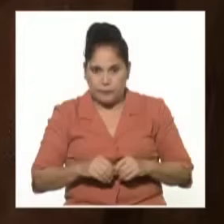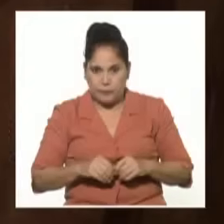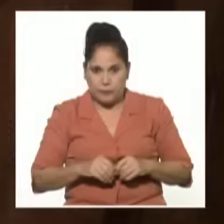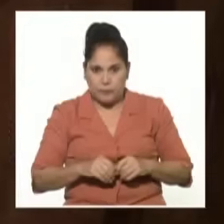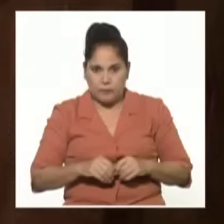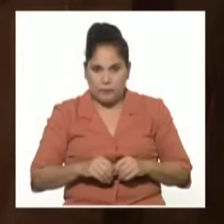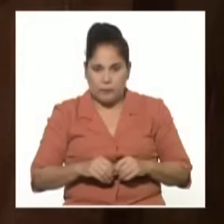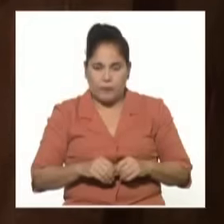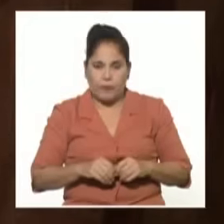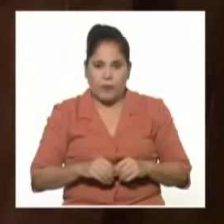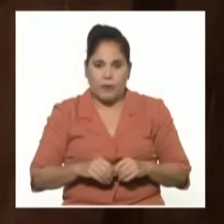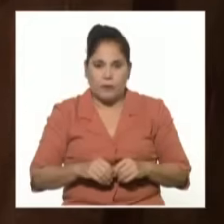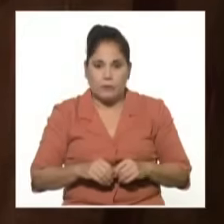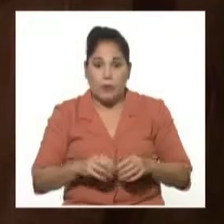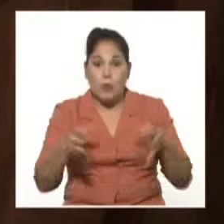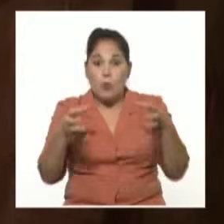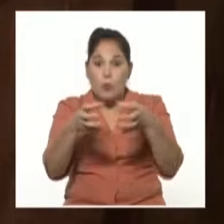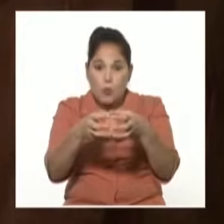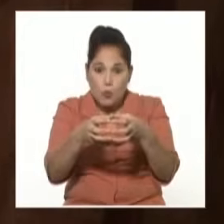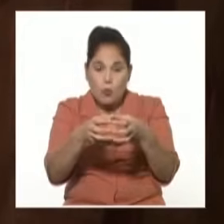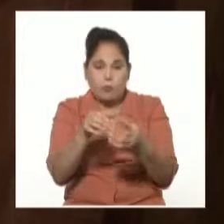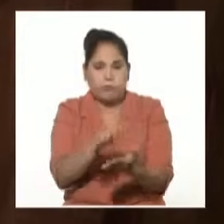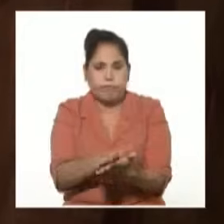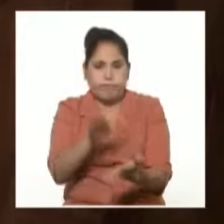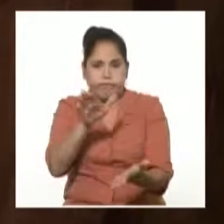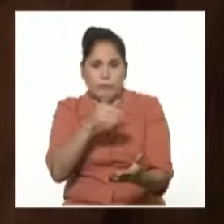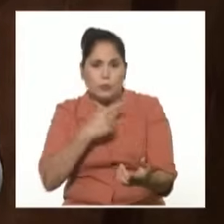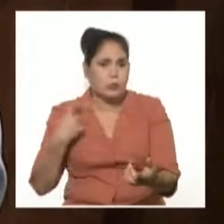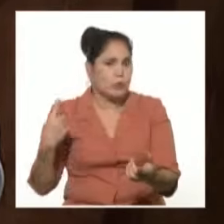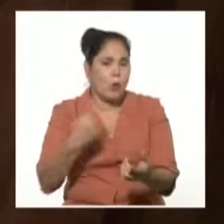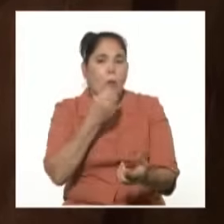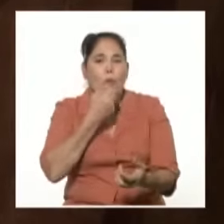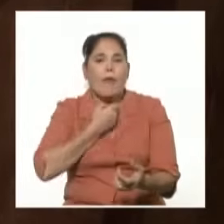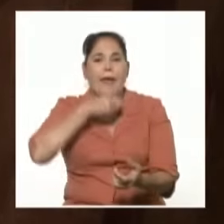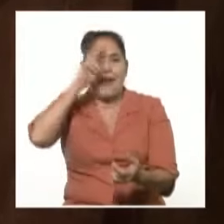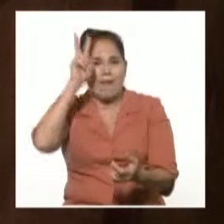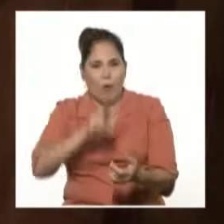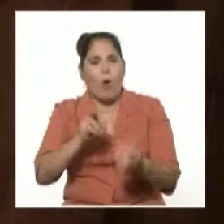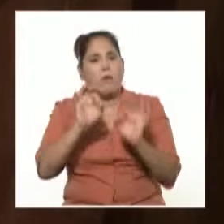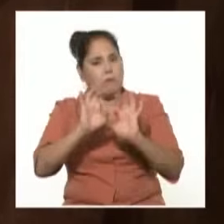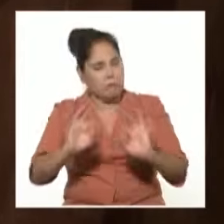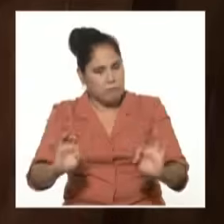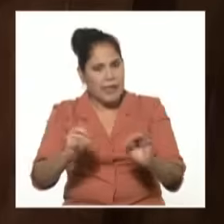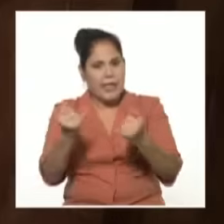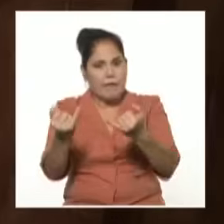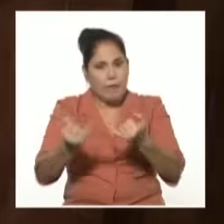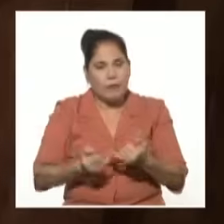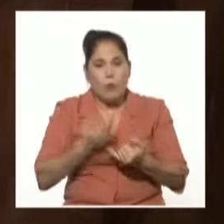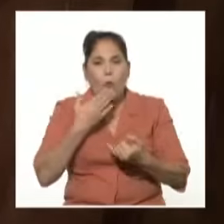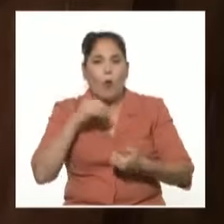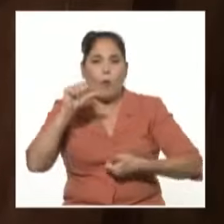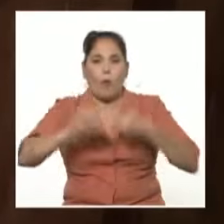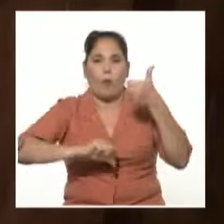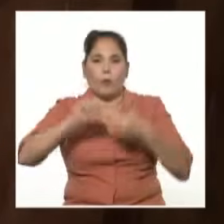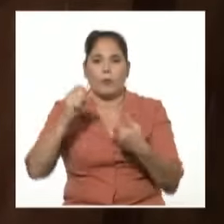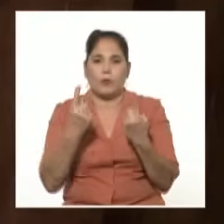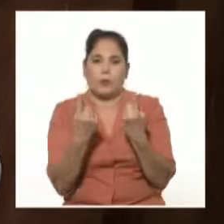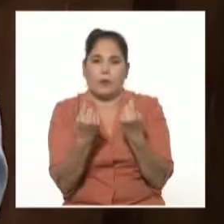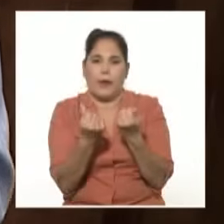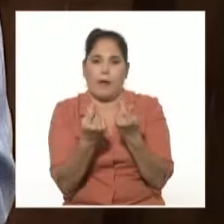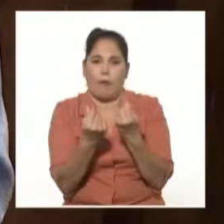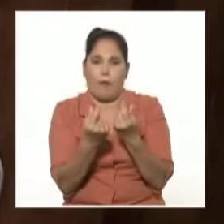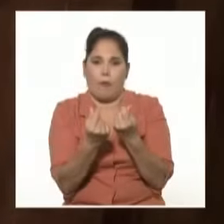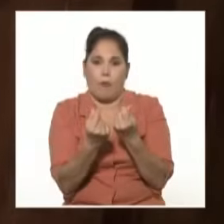una perspectiva colectiva y comprometida pueden evaluarse serenamente los duros datos del comportamiento de la economía en